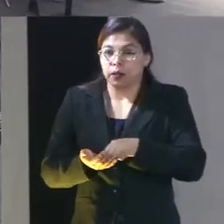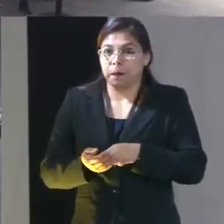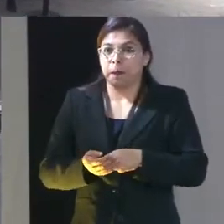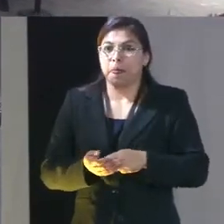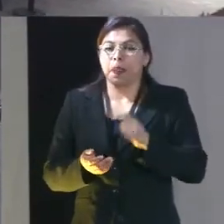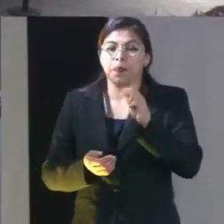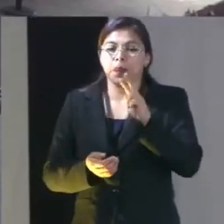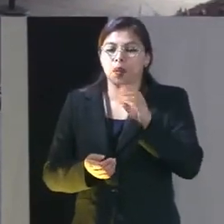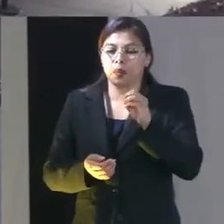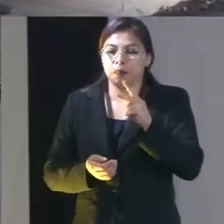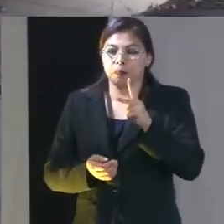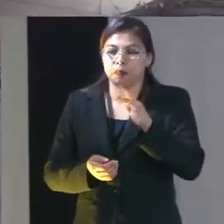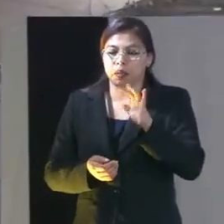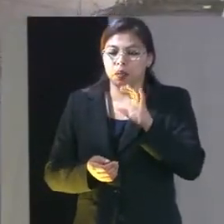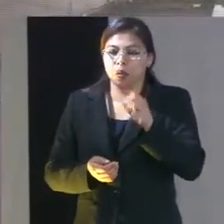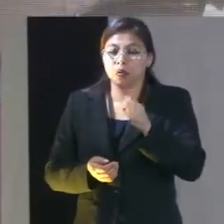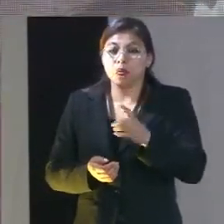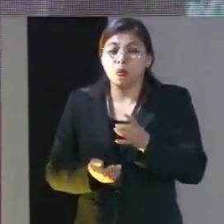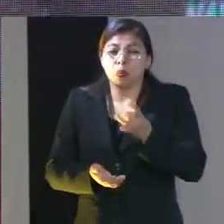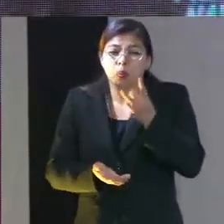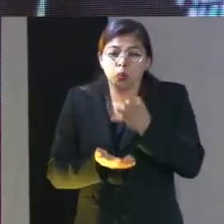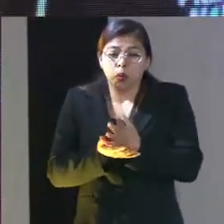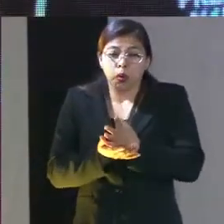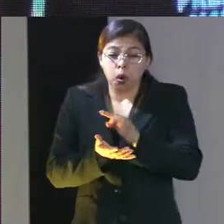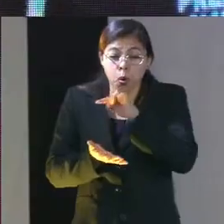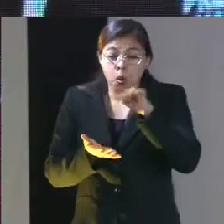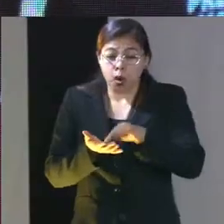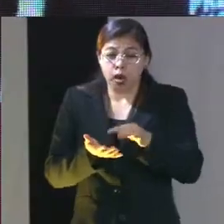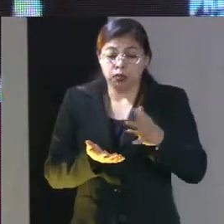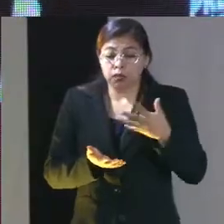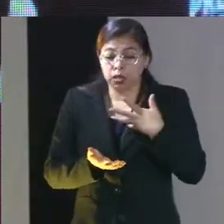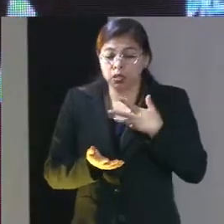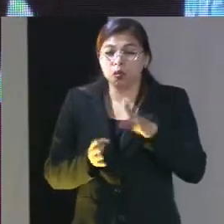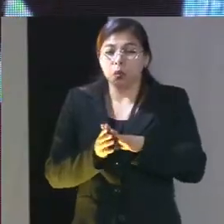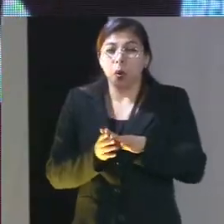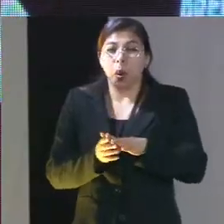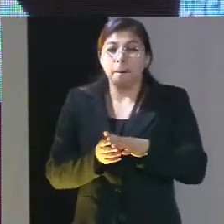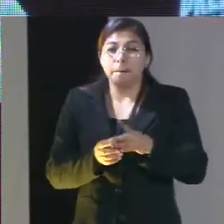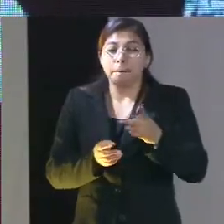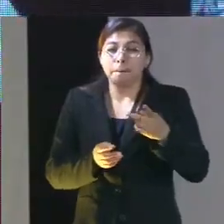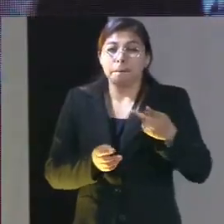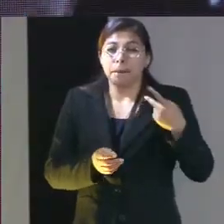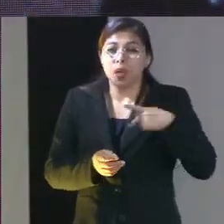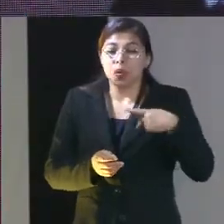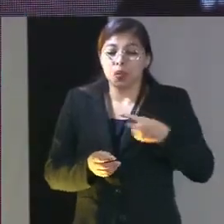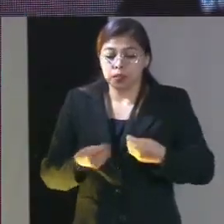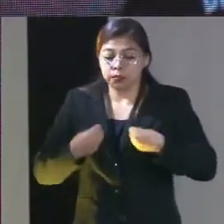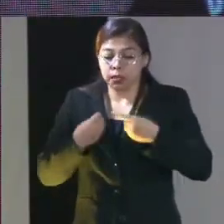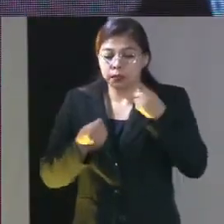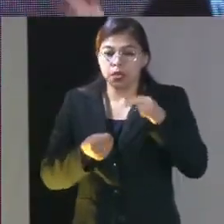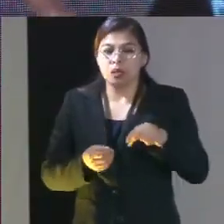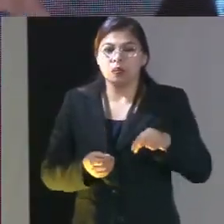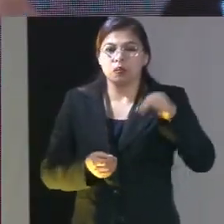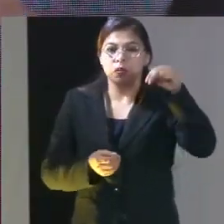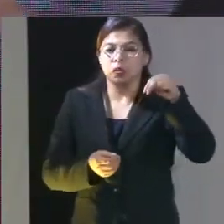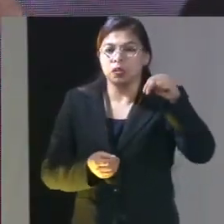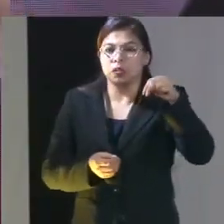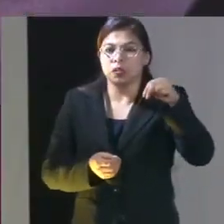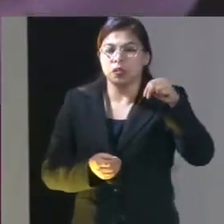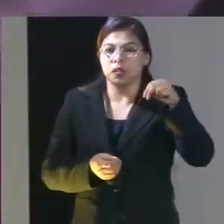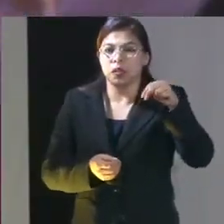Los trópicos, la única región tropical que tiene cierta densidad de población es el noreste de la península de Yucatán,